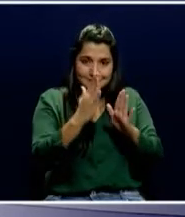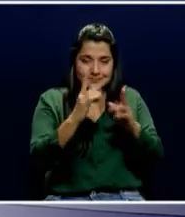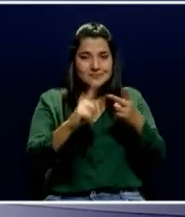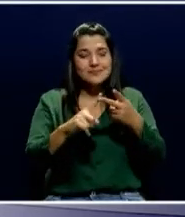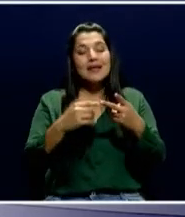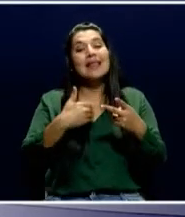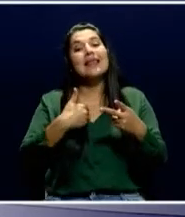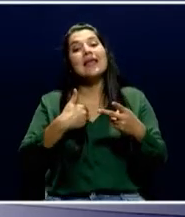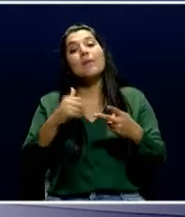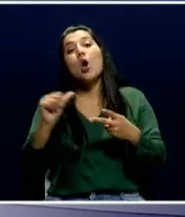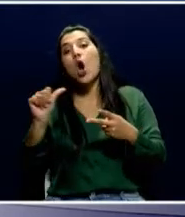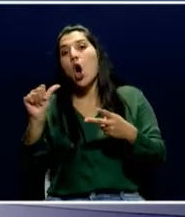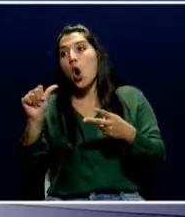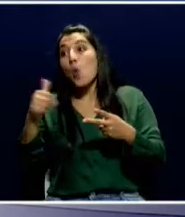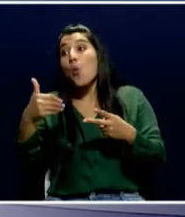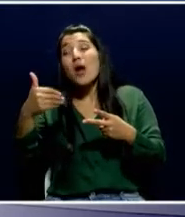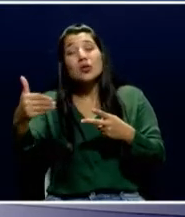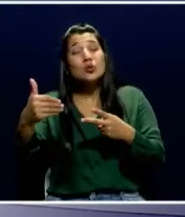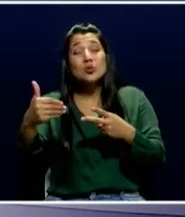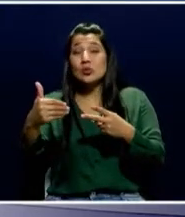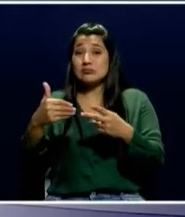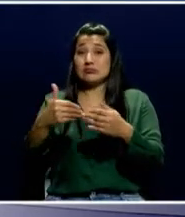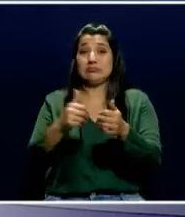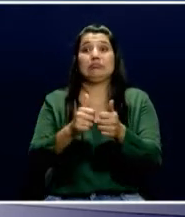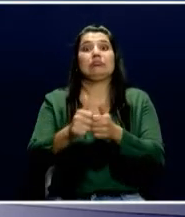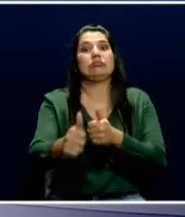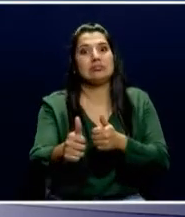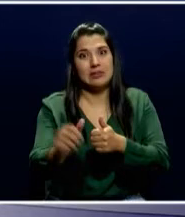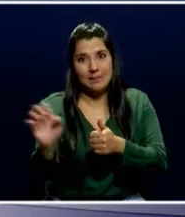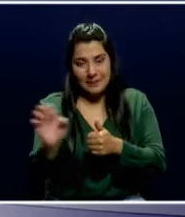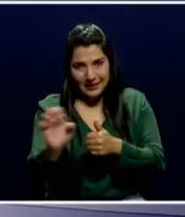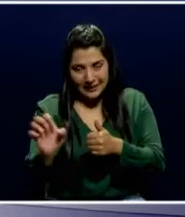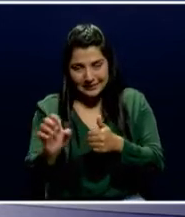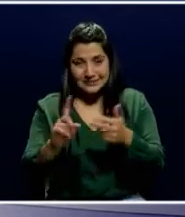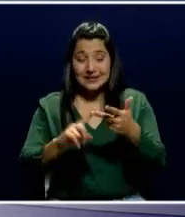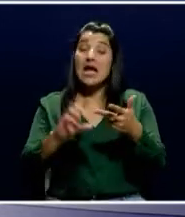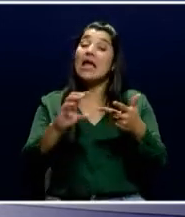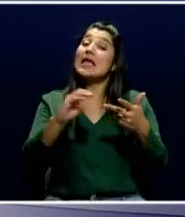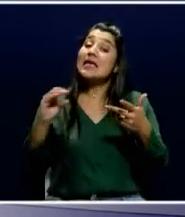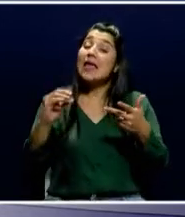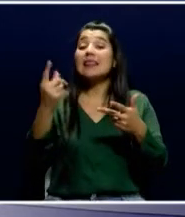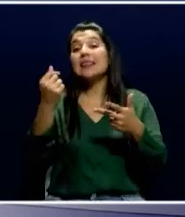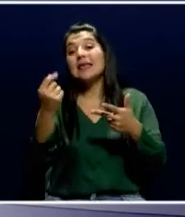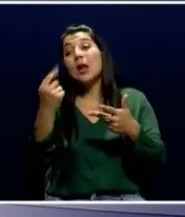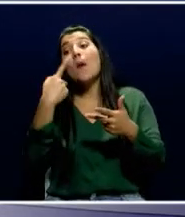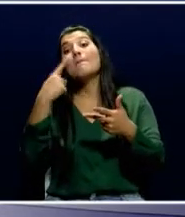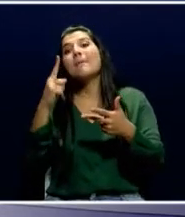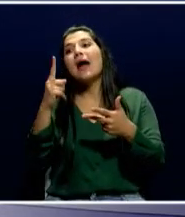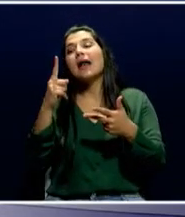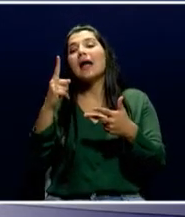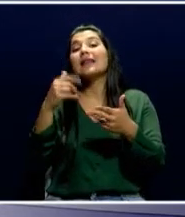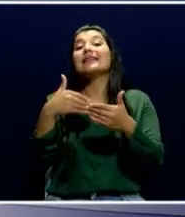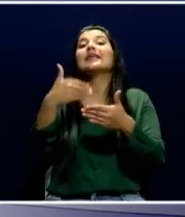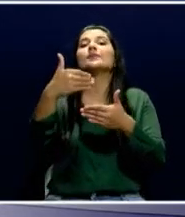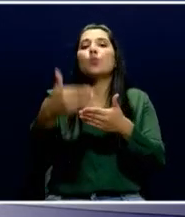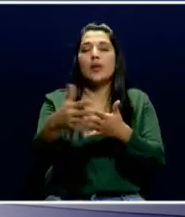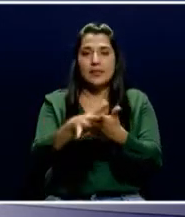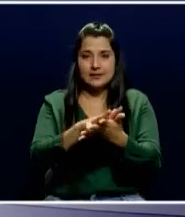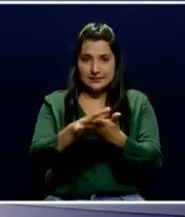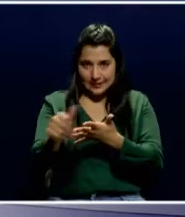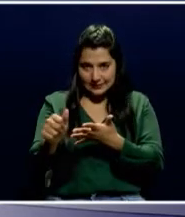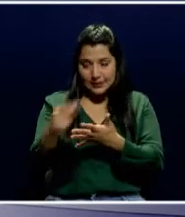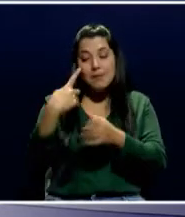que llamamos de extrema urgencia, y una planificación de largo plazo que tiene que ver con la recuperación del país. Entonces, en primera